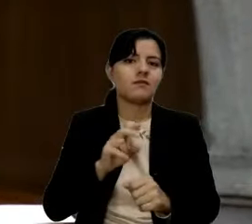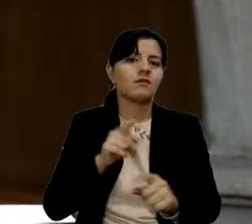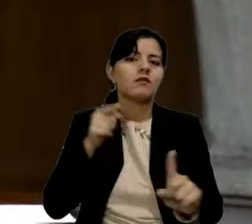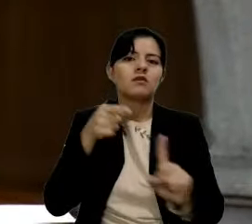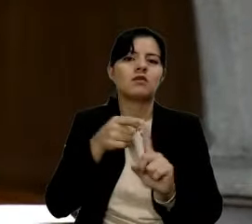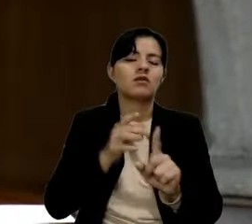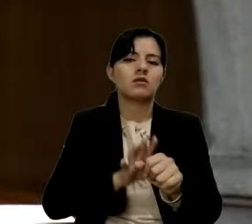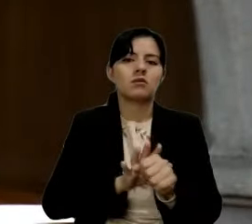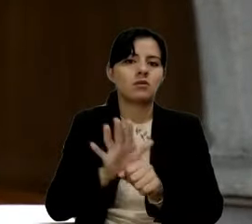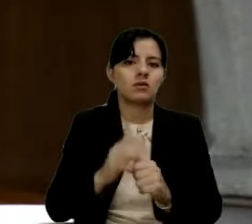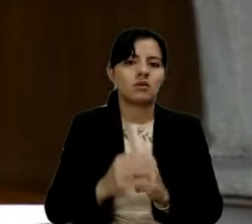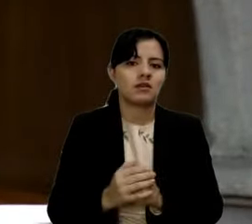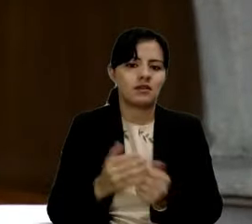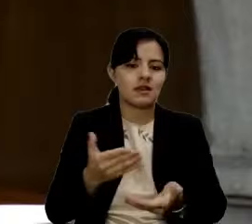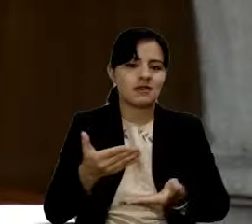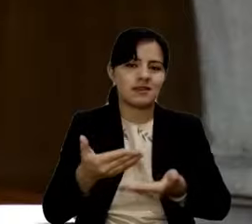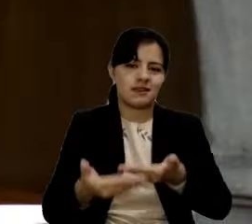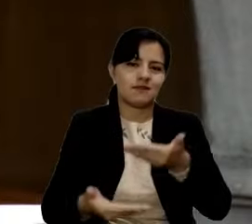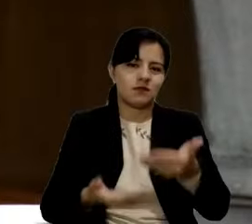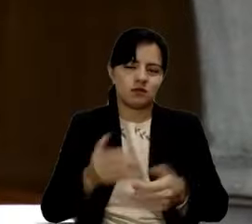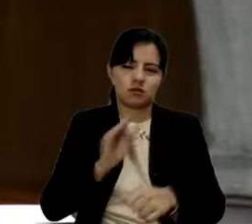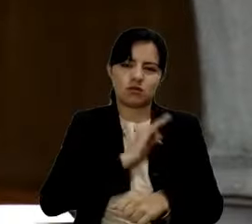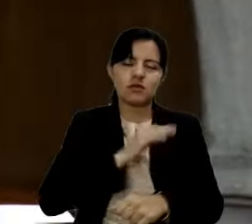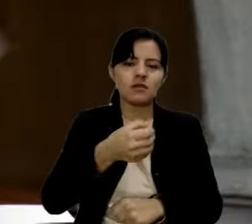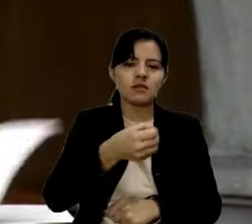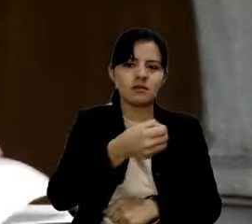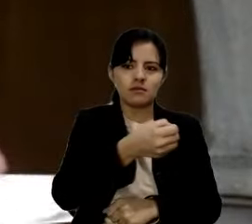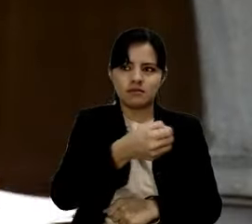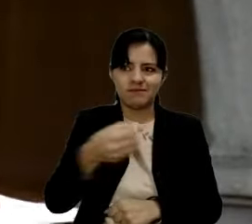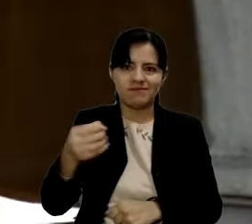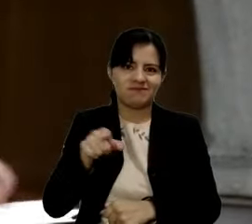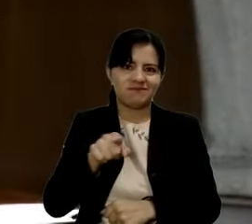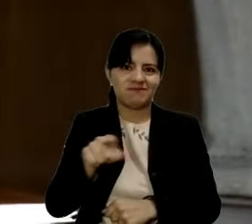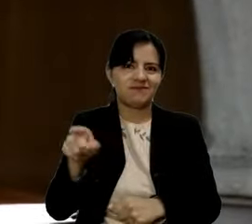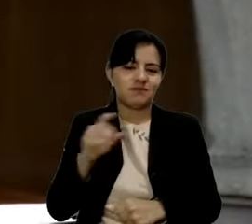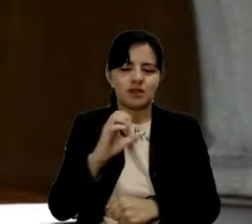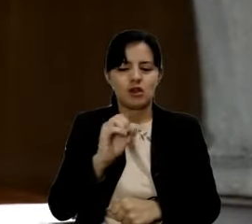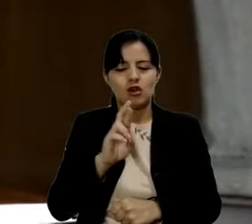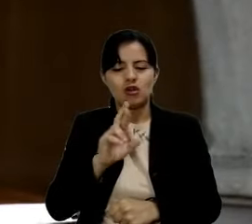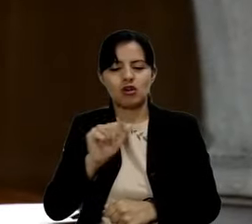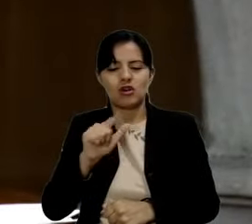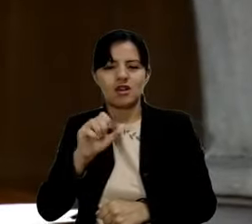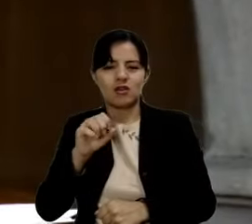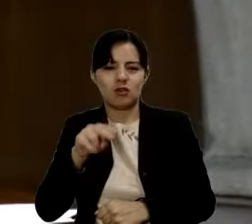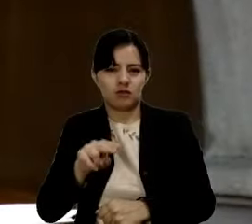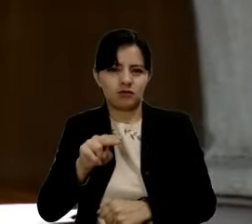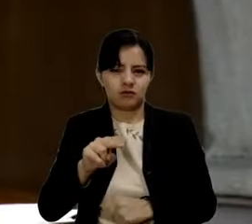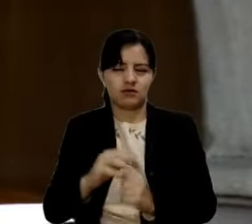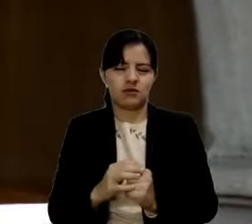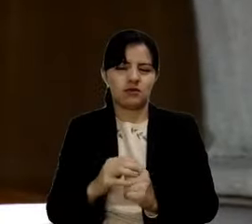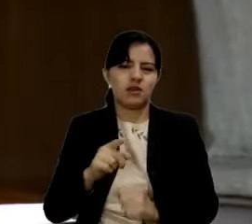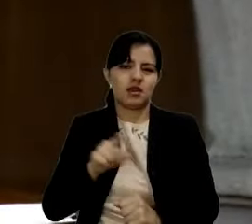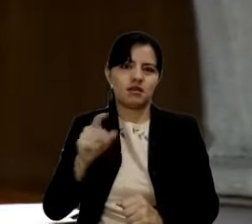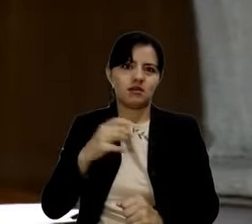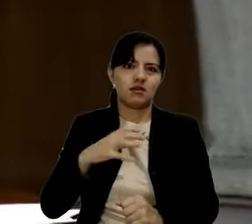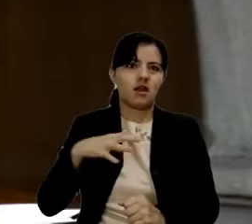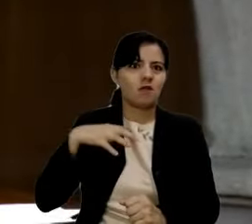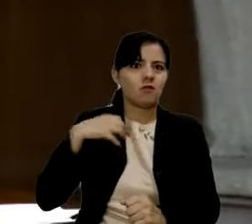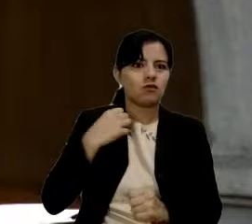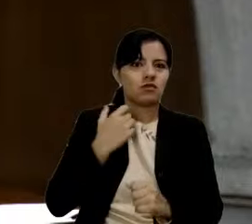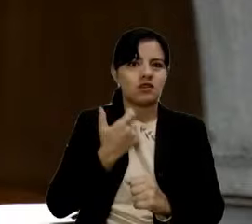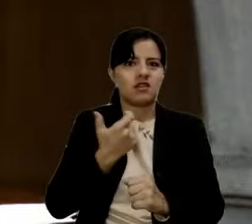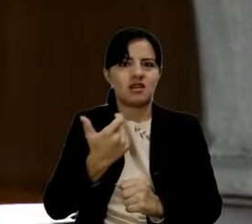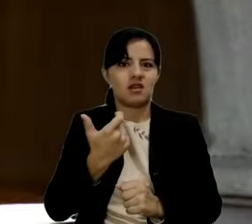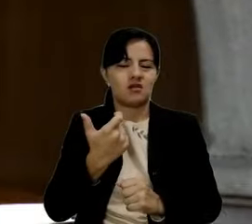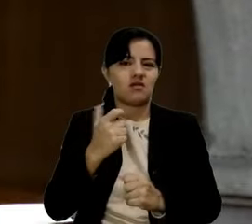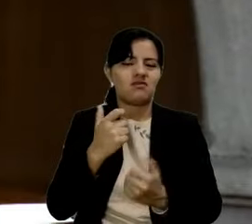servicios proporcionados por los corralones, prevenir abusos en las tarifas y garantizar la